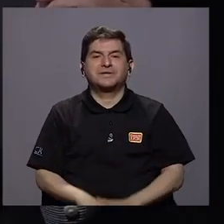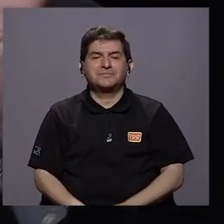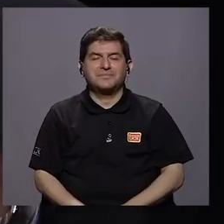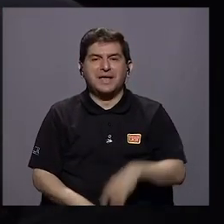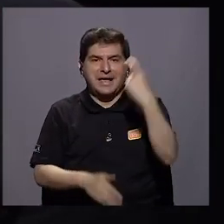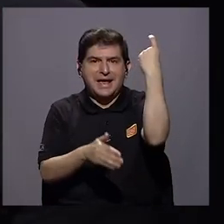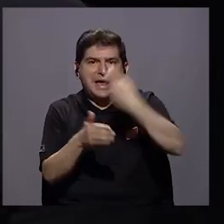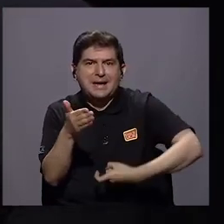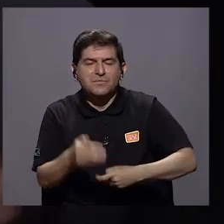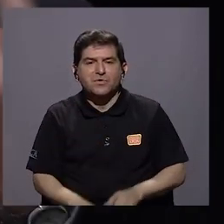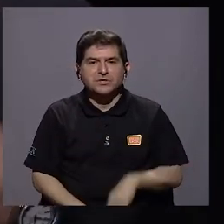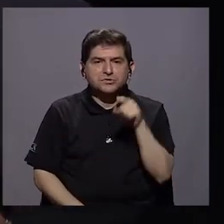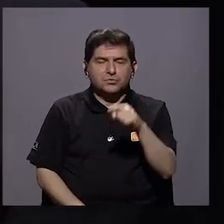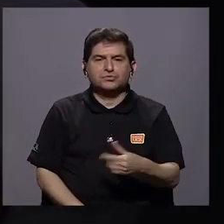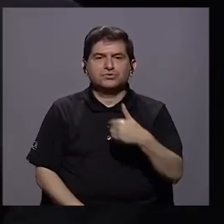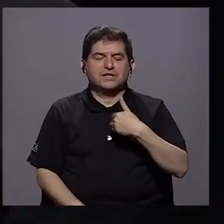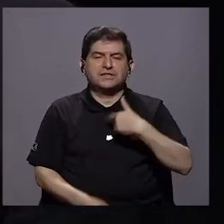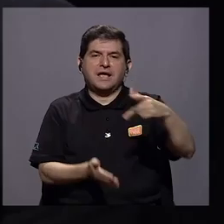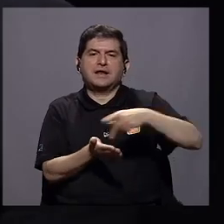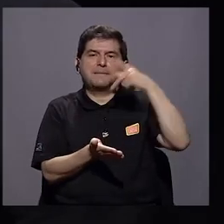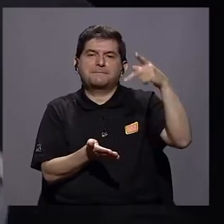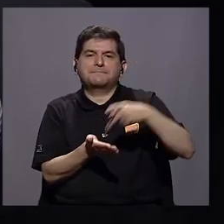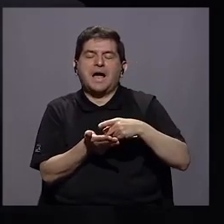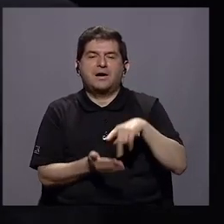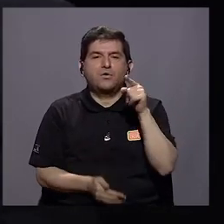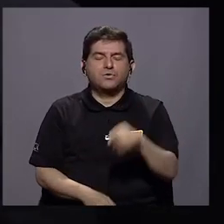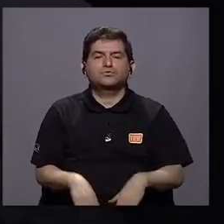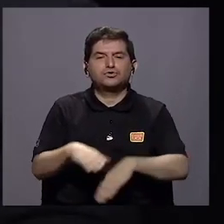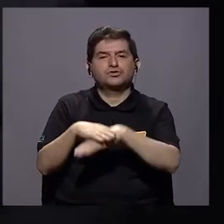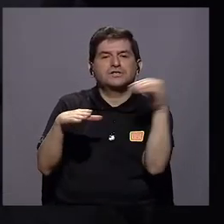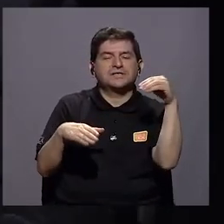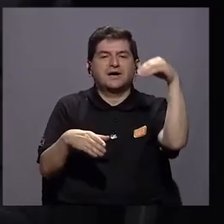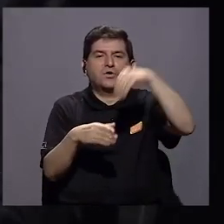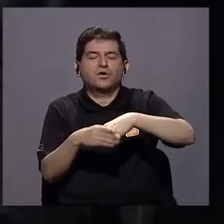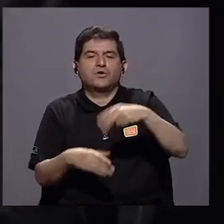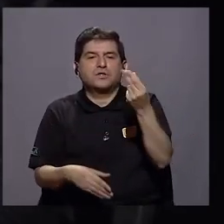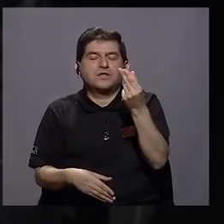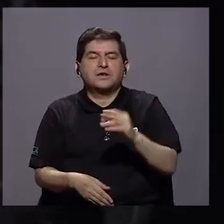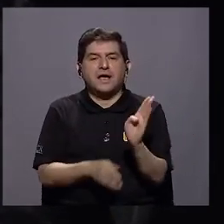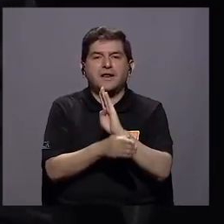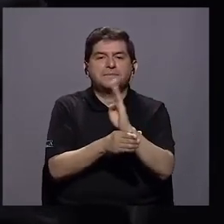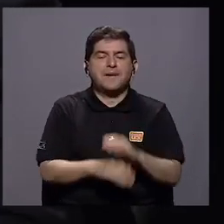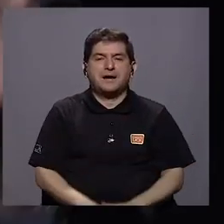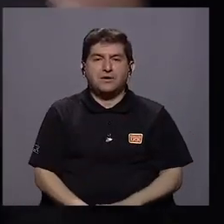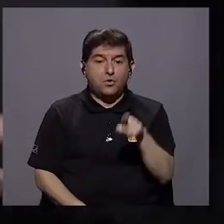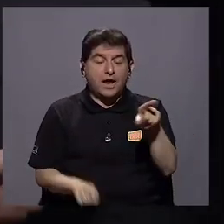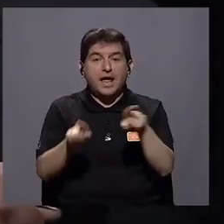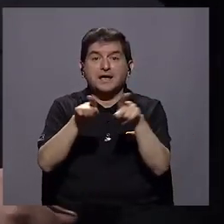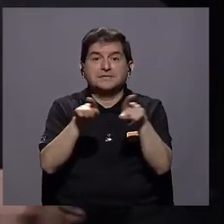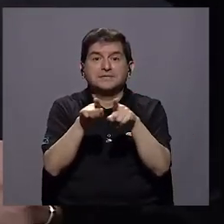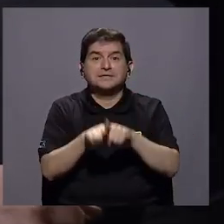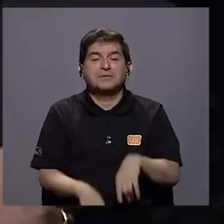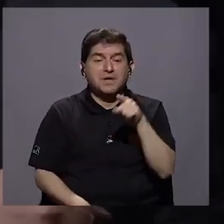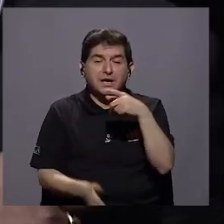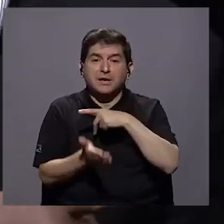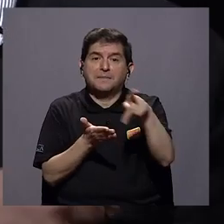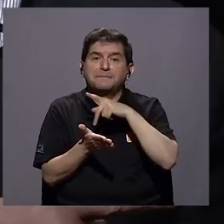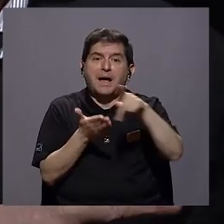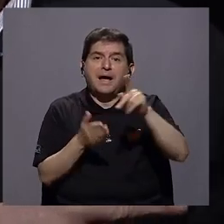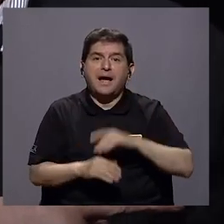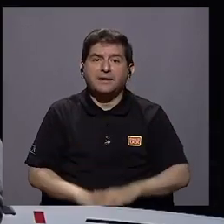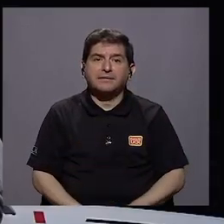van a poner un impuesto cada vez que recibe su salario y cada vez que usted saca y mete plata en los bancos y mueve, ese también lo va a tener que